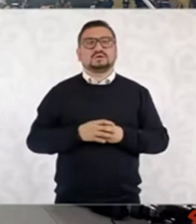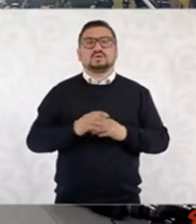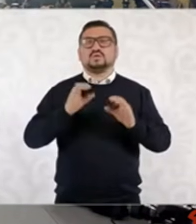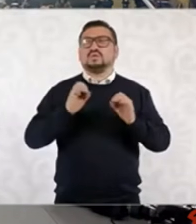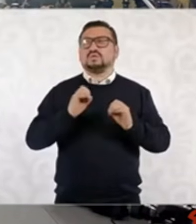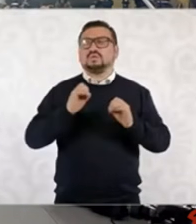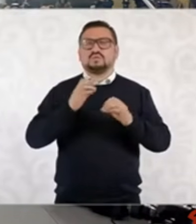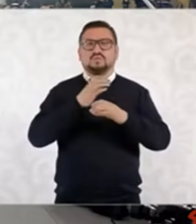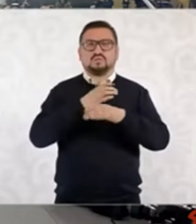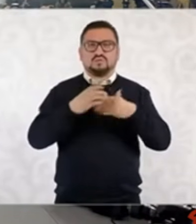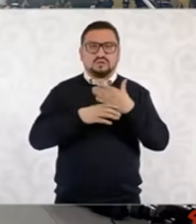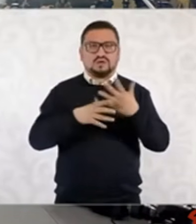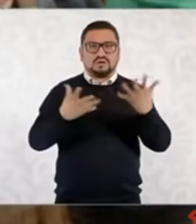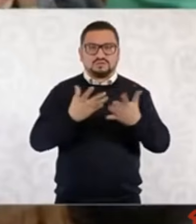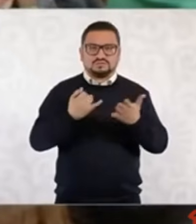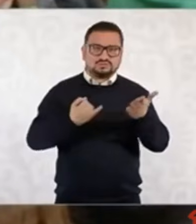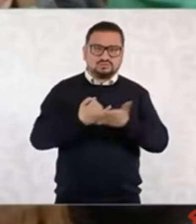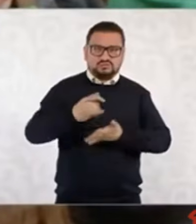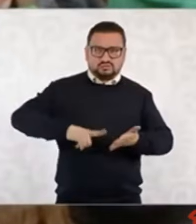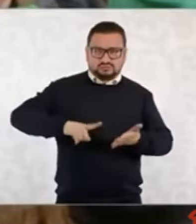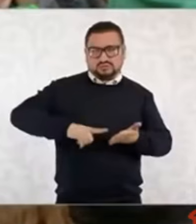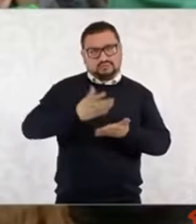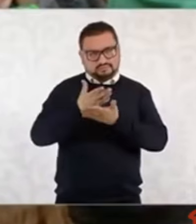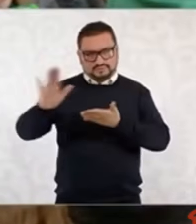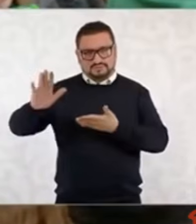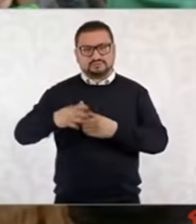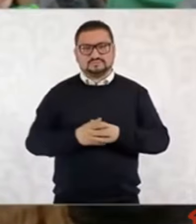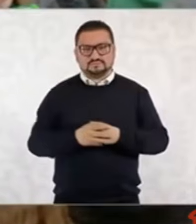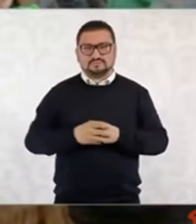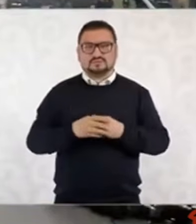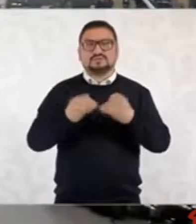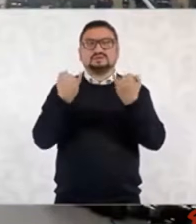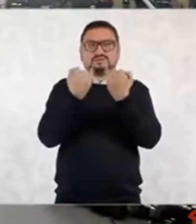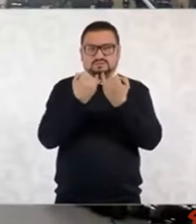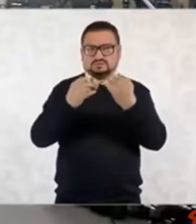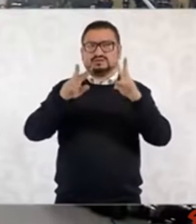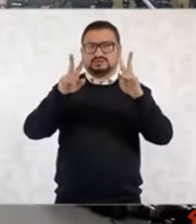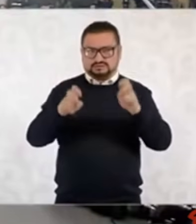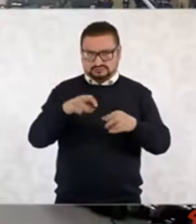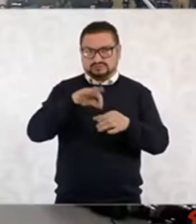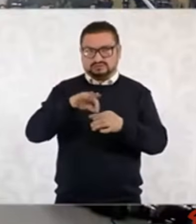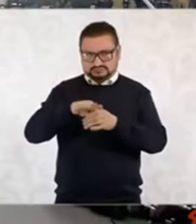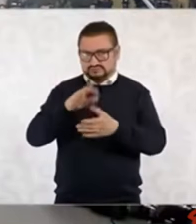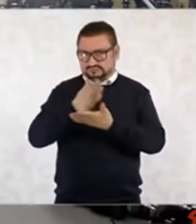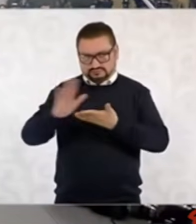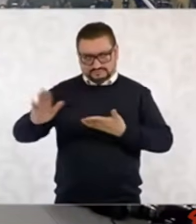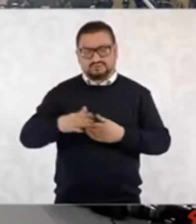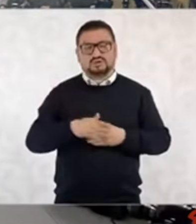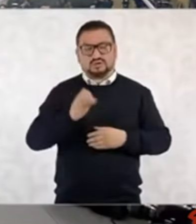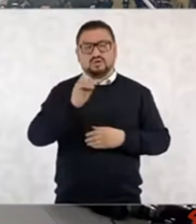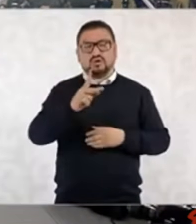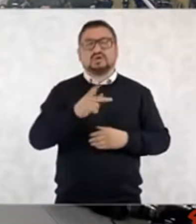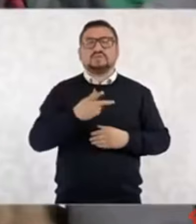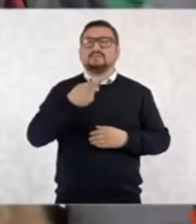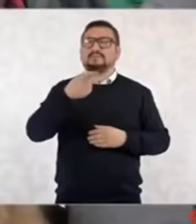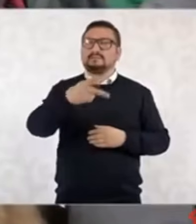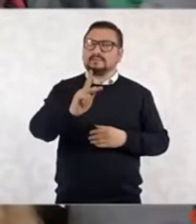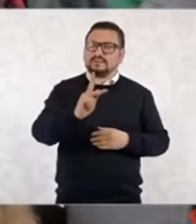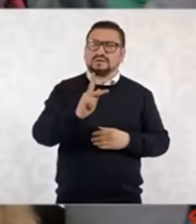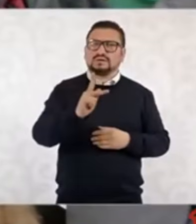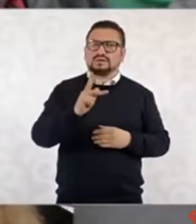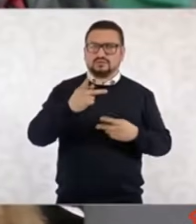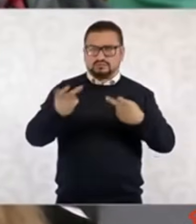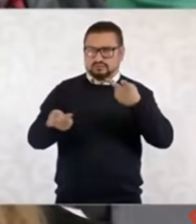obras, decisiones de gobierno. Y temas electorales. Y temas electorales, pero no es un mecanismo